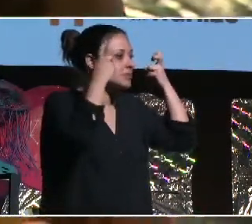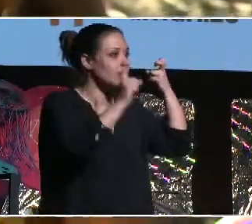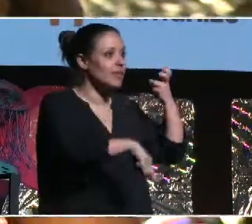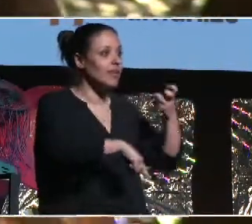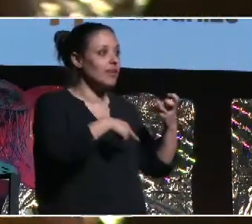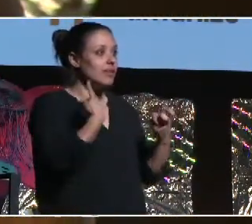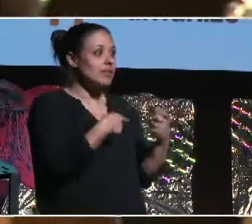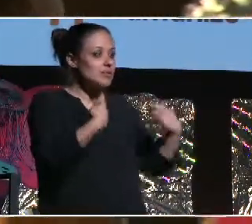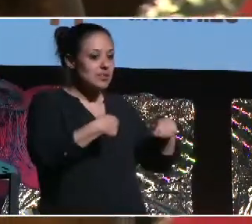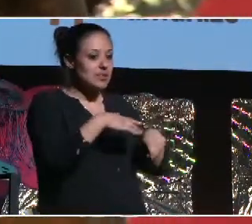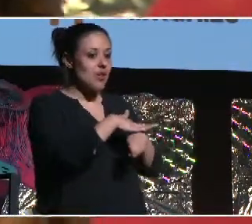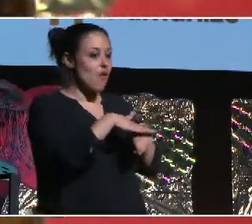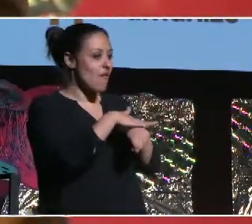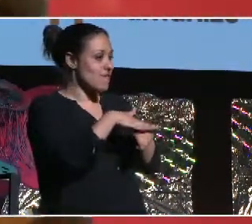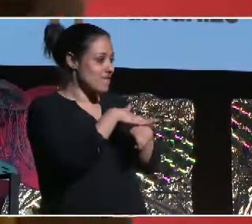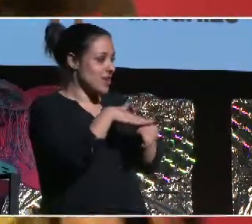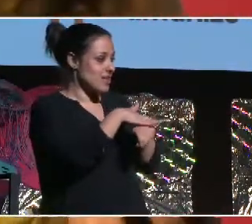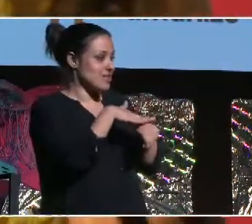más profundas, cómo